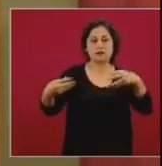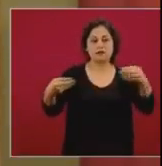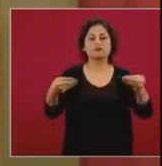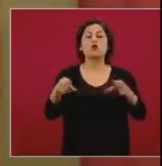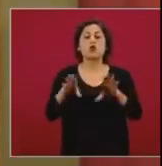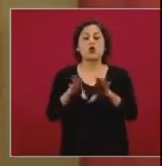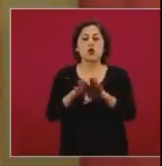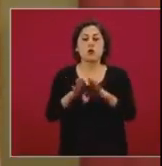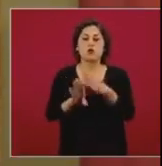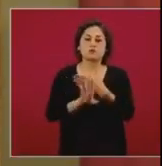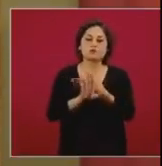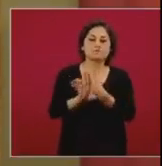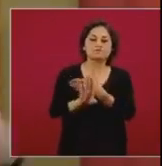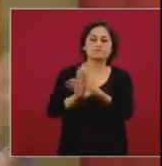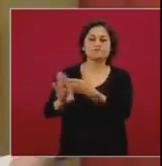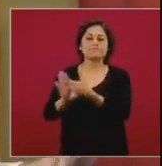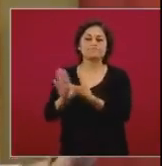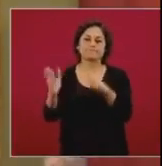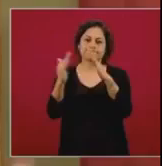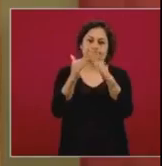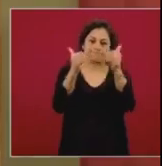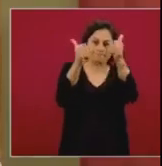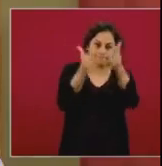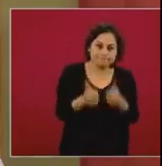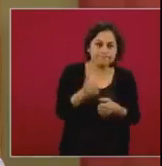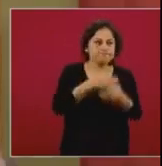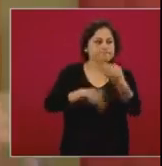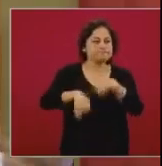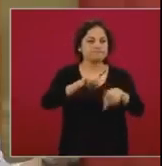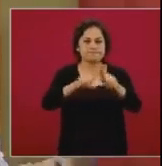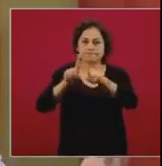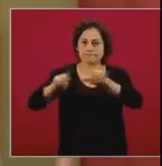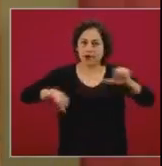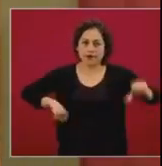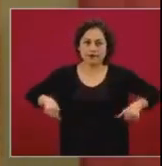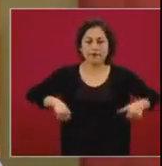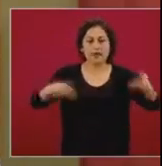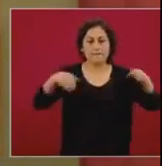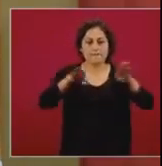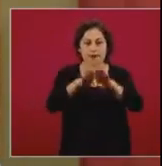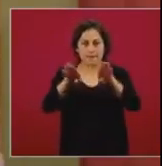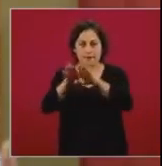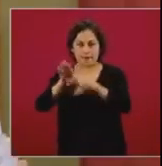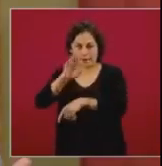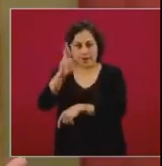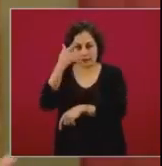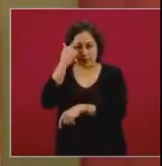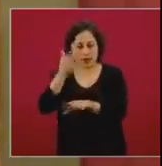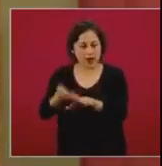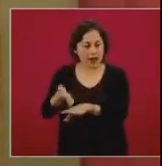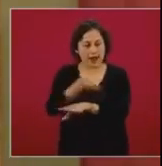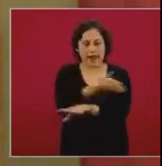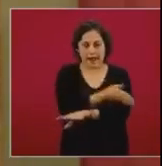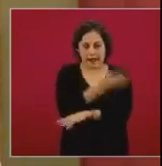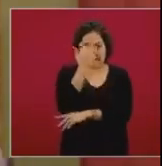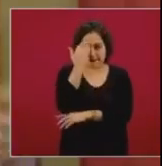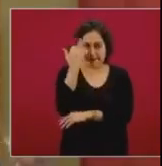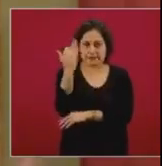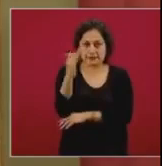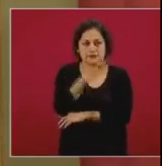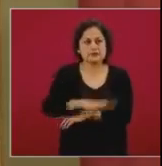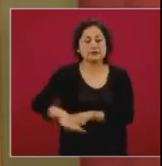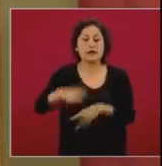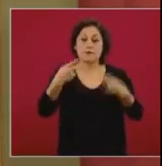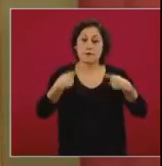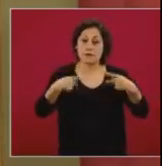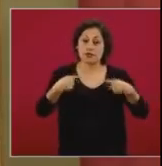social y económica. Recordemos que en aquellos meses, en aquellas semanas, veíamos la movilidad ciudadana medida a